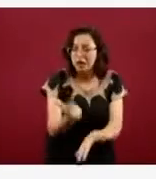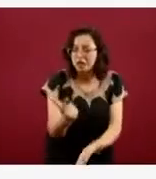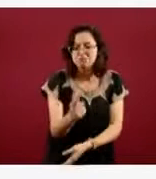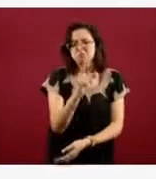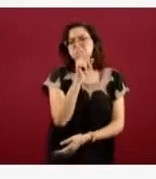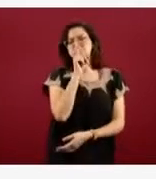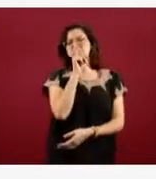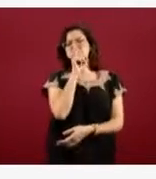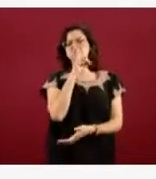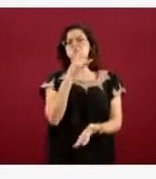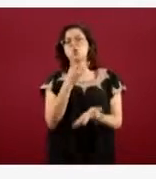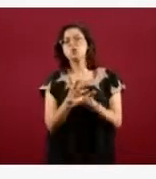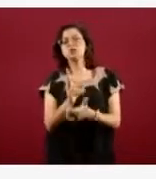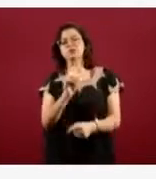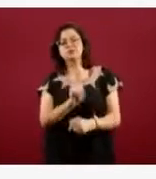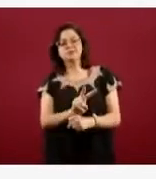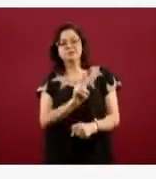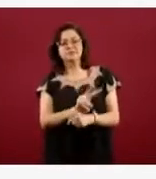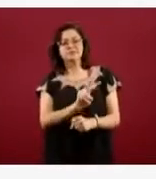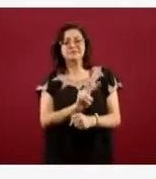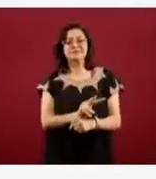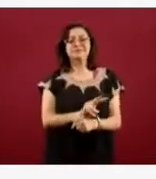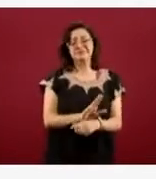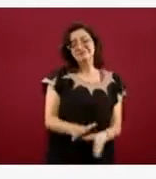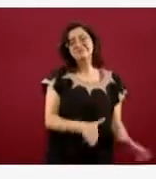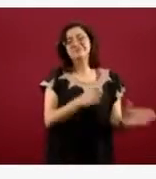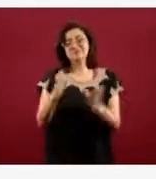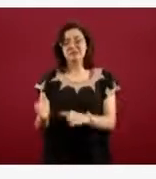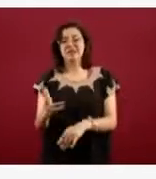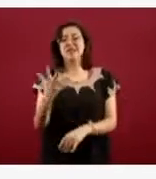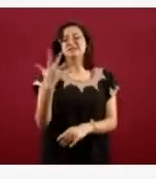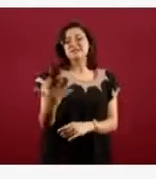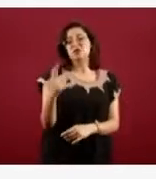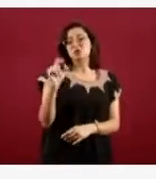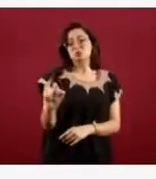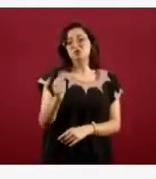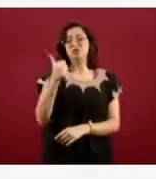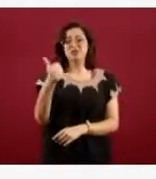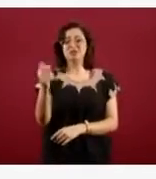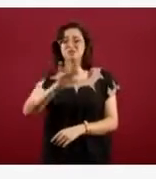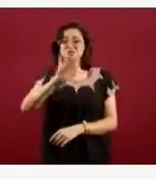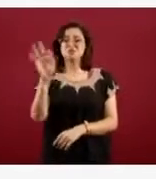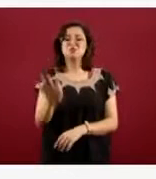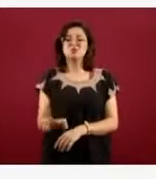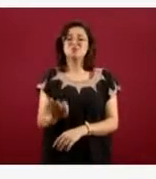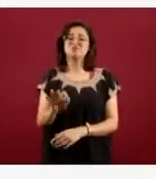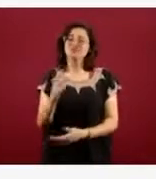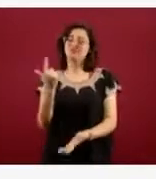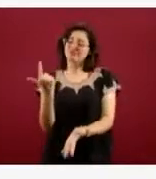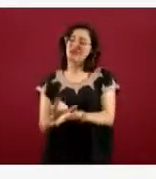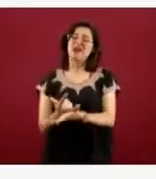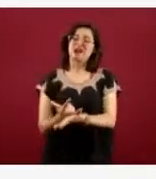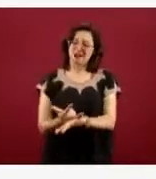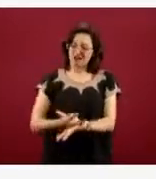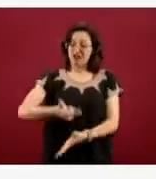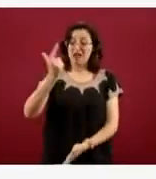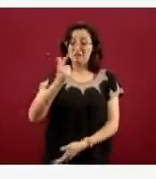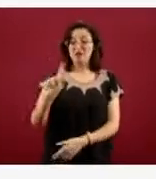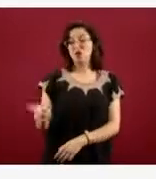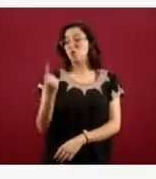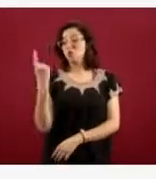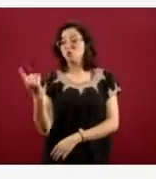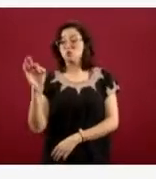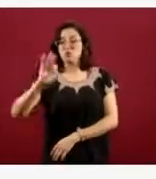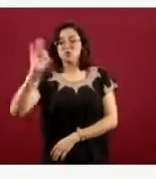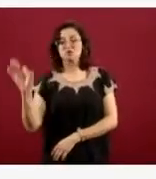digamos, de seguimiento, pero sí tenemos un 5.6% que tiene la característica de ser graves y también un